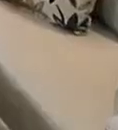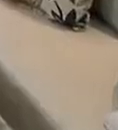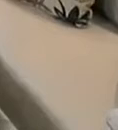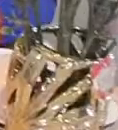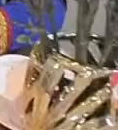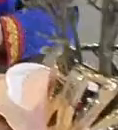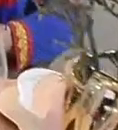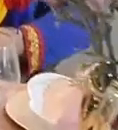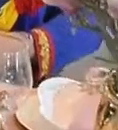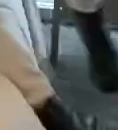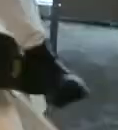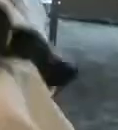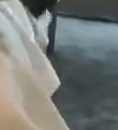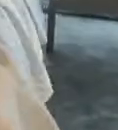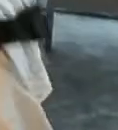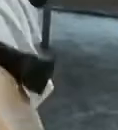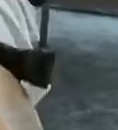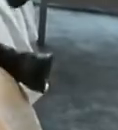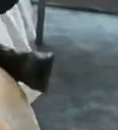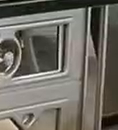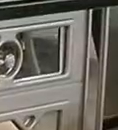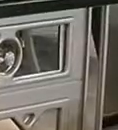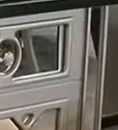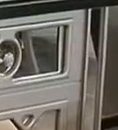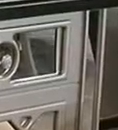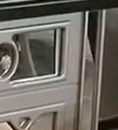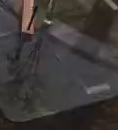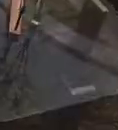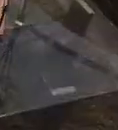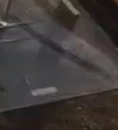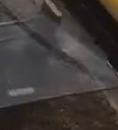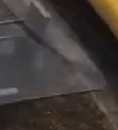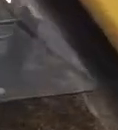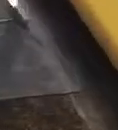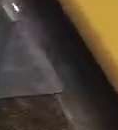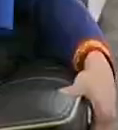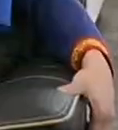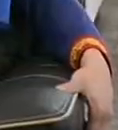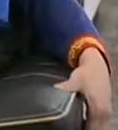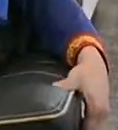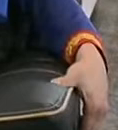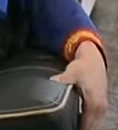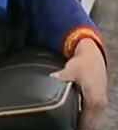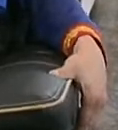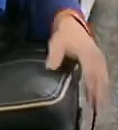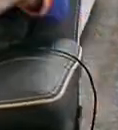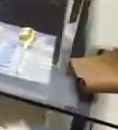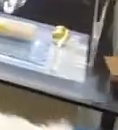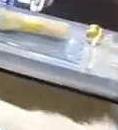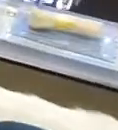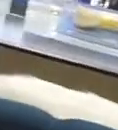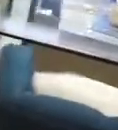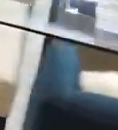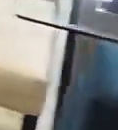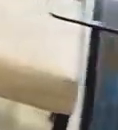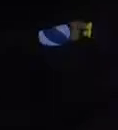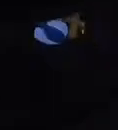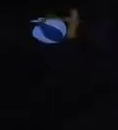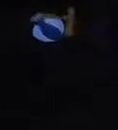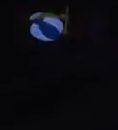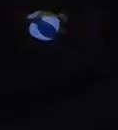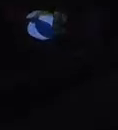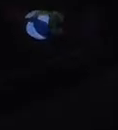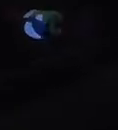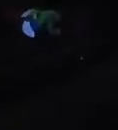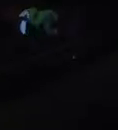muebles de sala, comedor y dormitorio. Renueva tu casa, últimos días, hasta el 28 de agosto, en el Mall del Sol, Torre